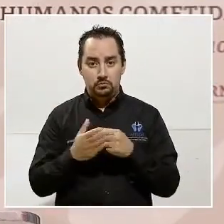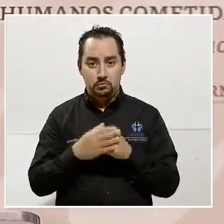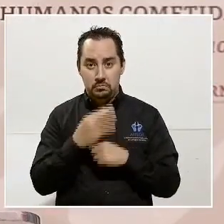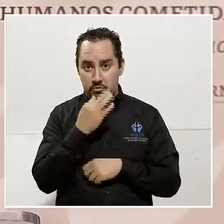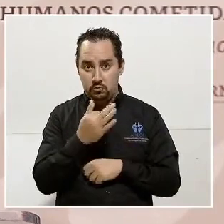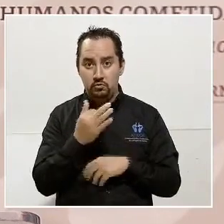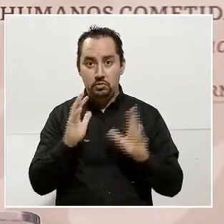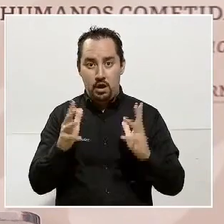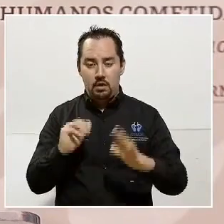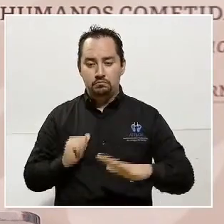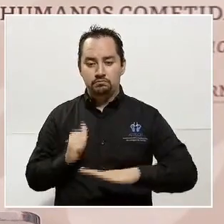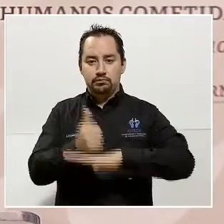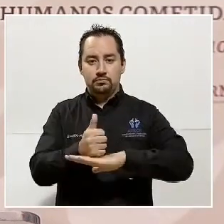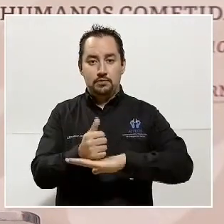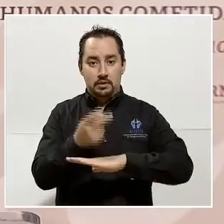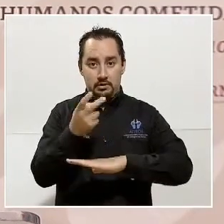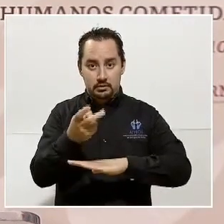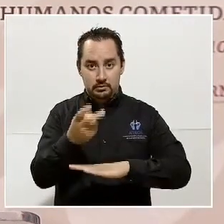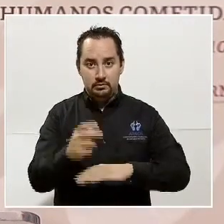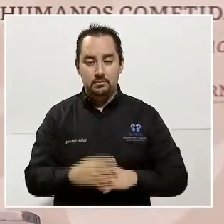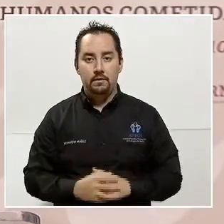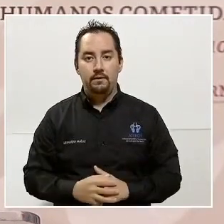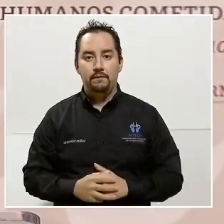se instalará formalmente esta comisión,